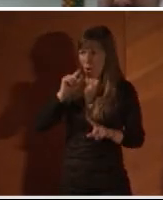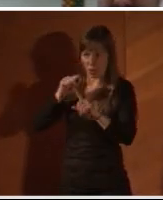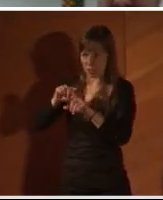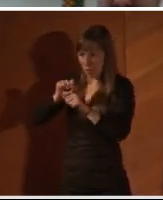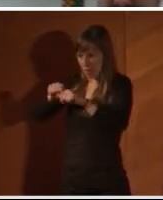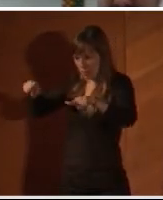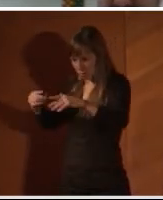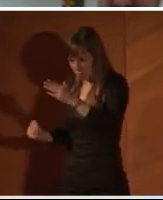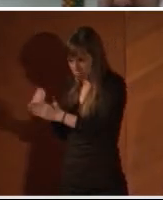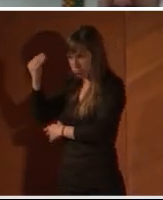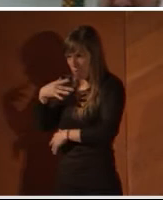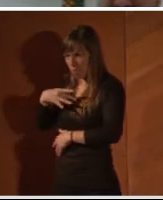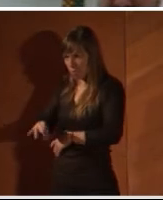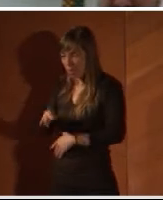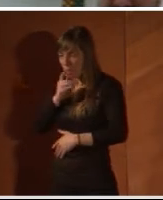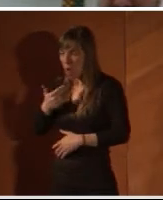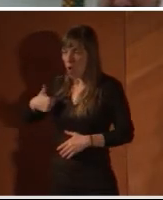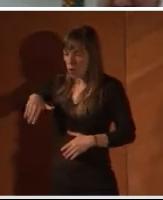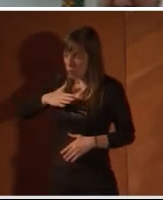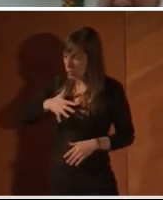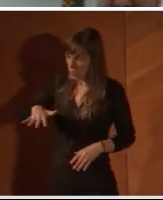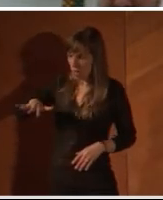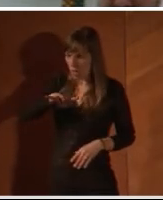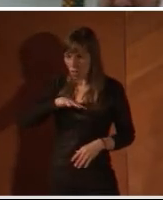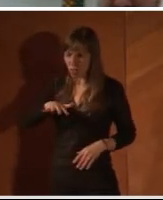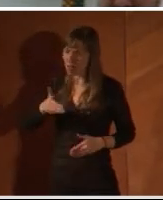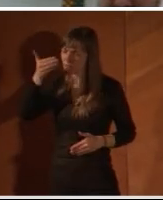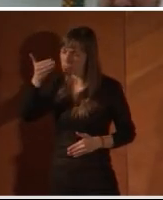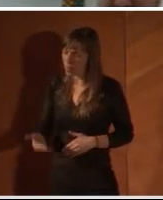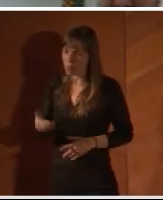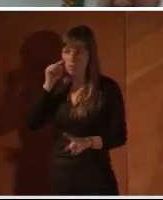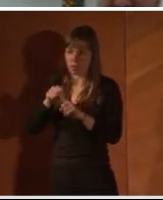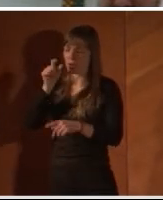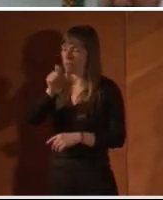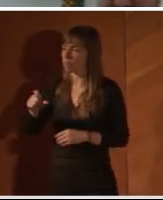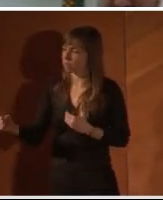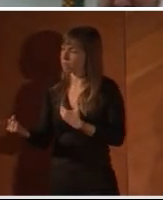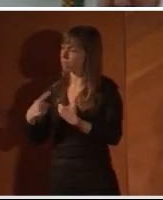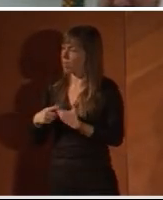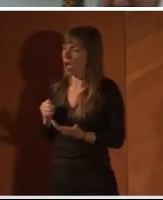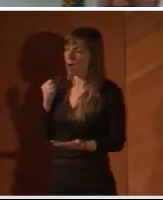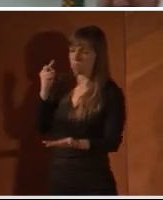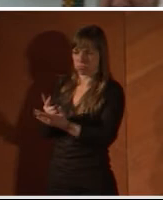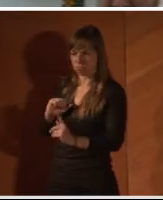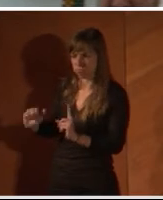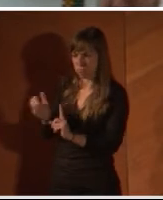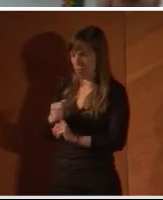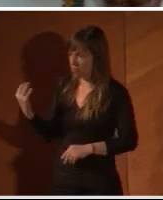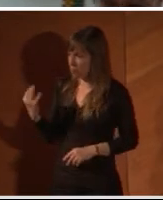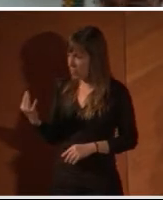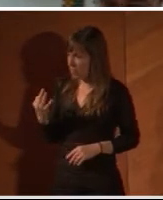plataforma, que para el Cabildo de Gran Canaria es fundamental en su apuesta por la participación ciudadana. Un